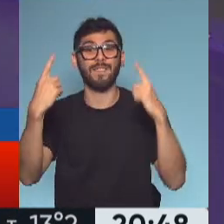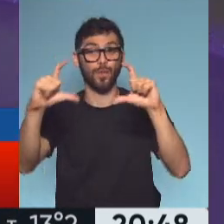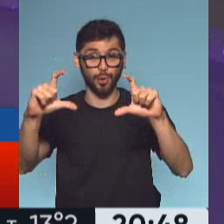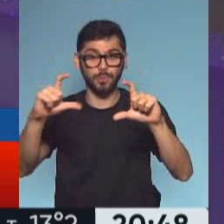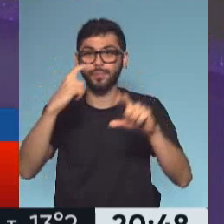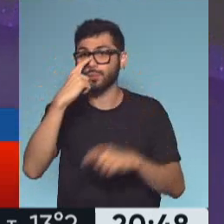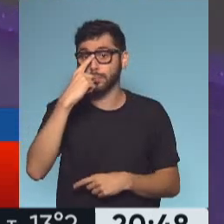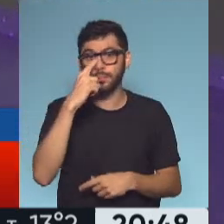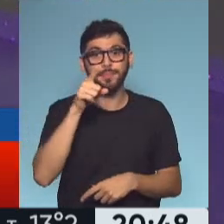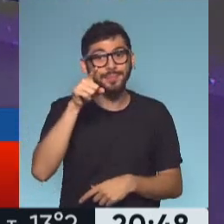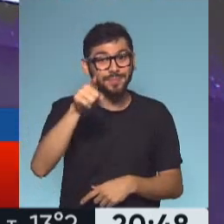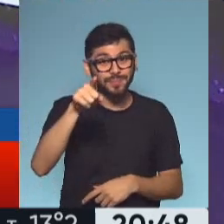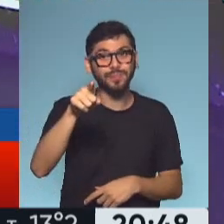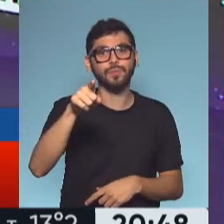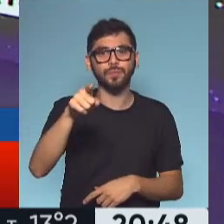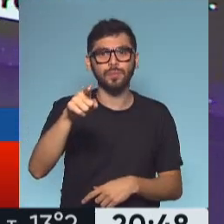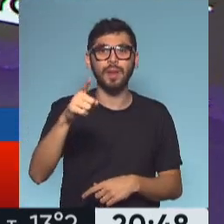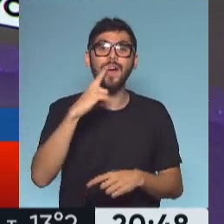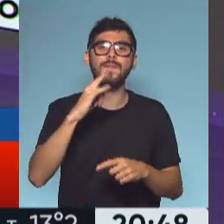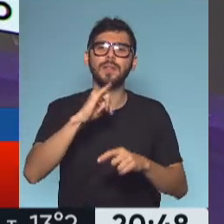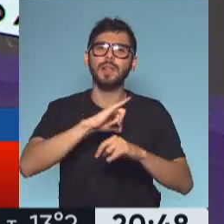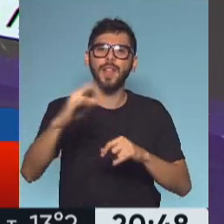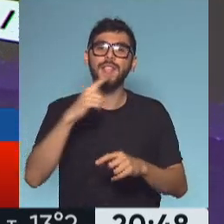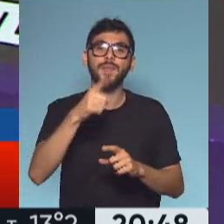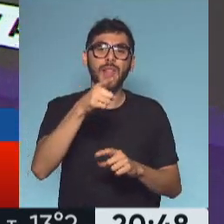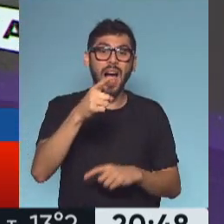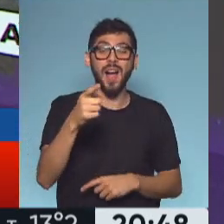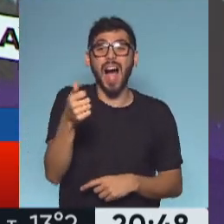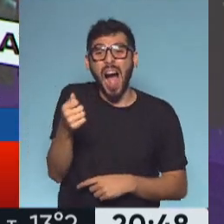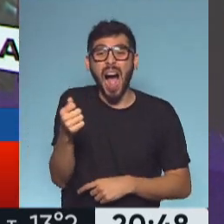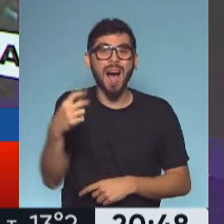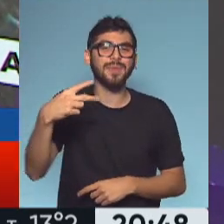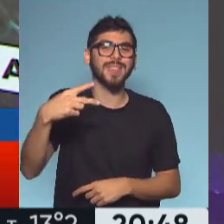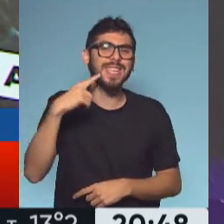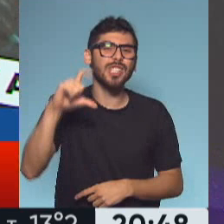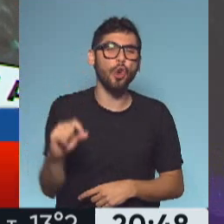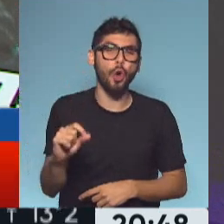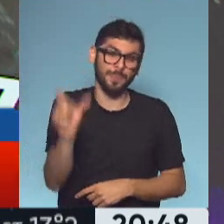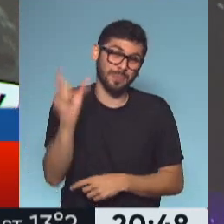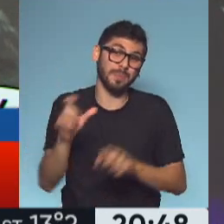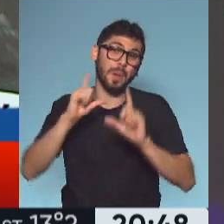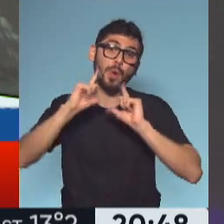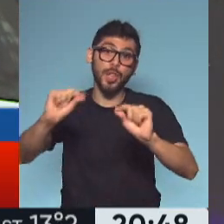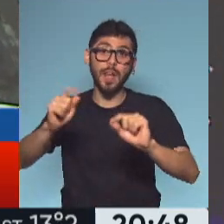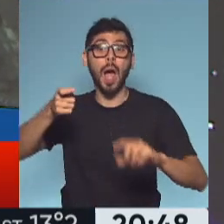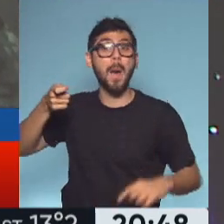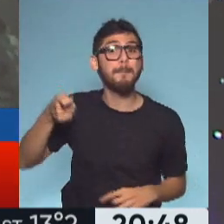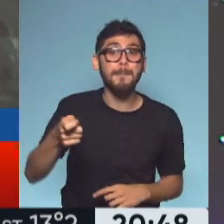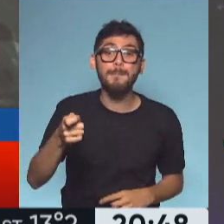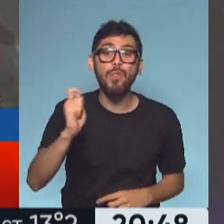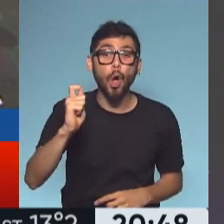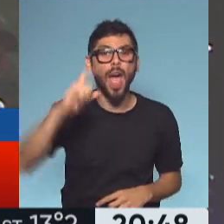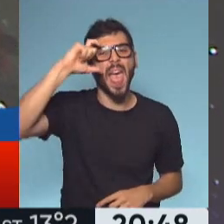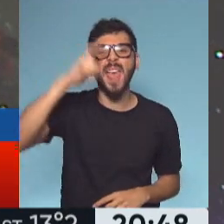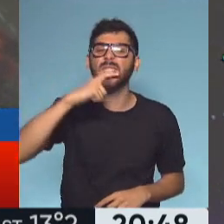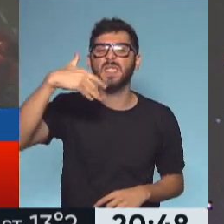caso, fijémonos ahí la denuncia. A Nico, uno de los manifestantes, lo mató el ESMAD. Y acá hay una denuncia bien clara